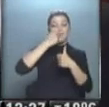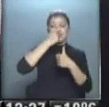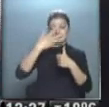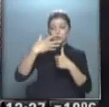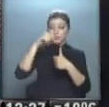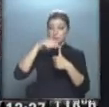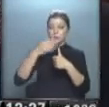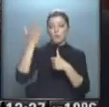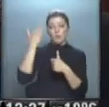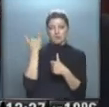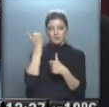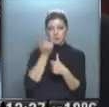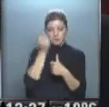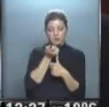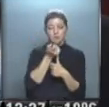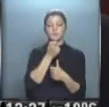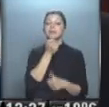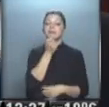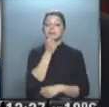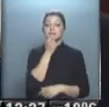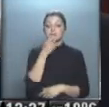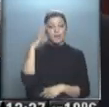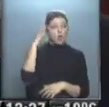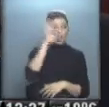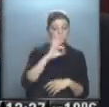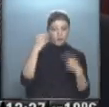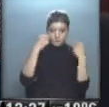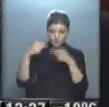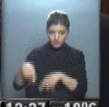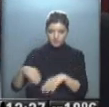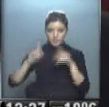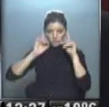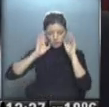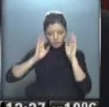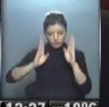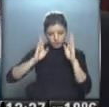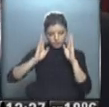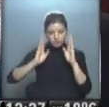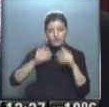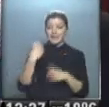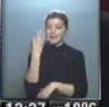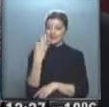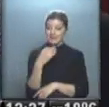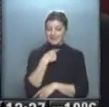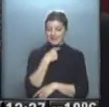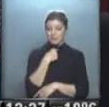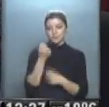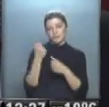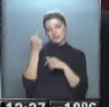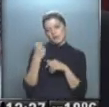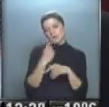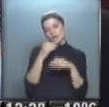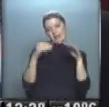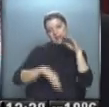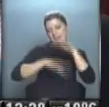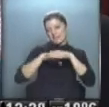Para mantener la diversidad, para mantener la pluralidad en la tenencia de los sistemas de cable, había que poner un límite a esta tenencia,